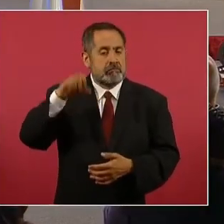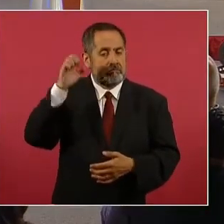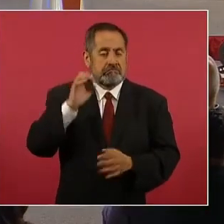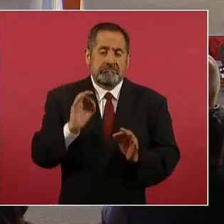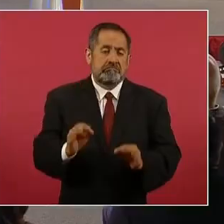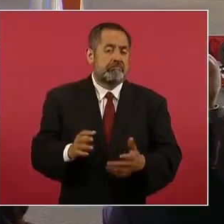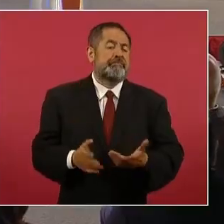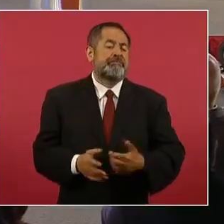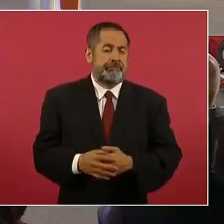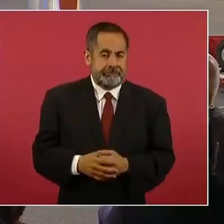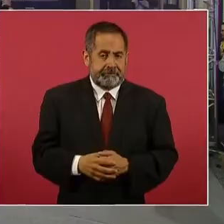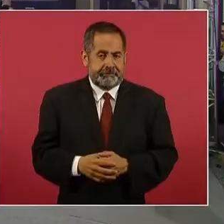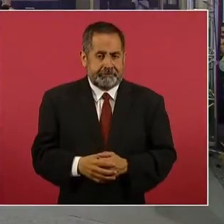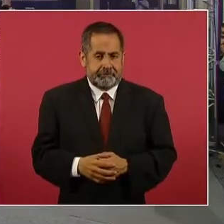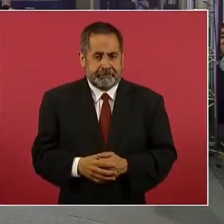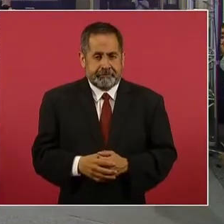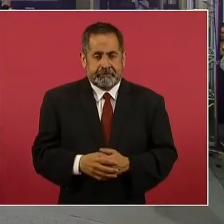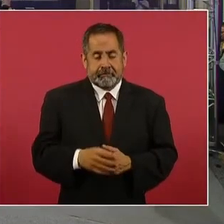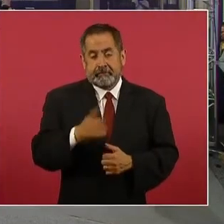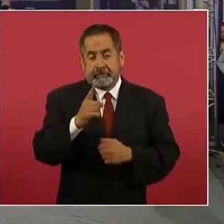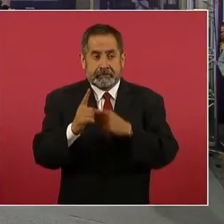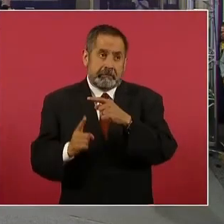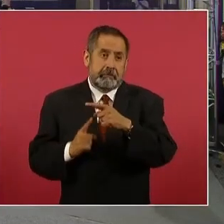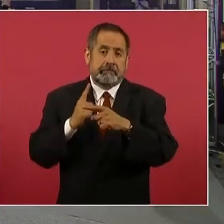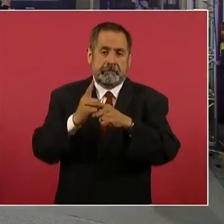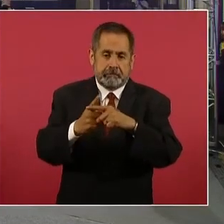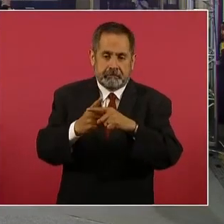Entonces, así como eso, si le sumamos,